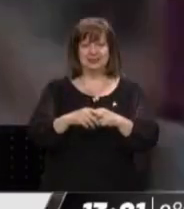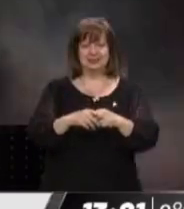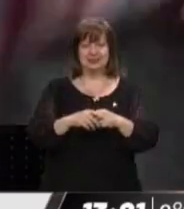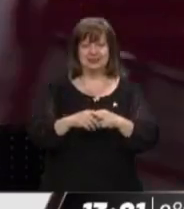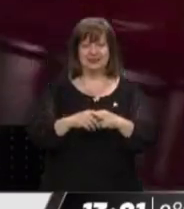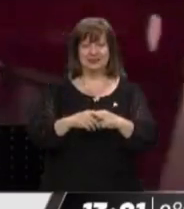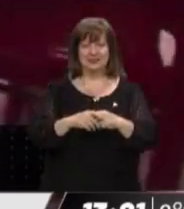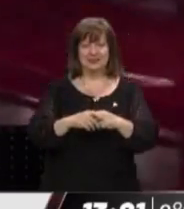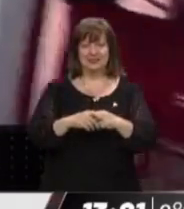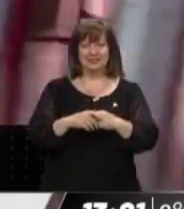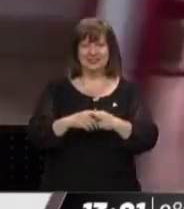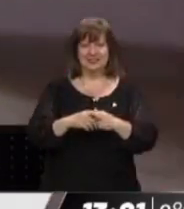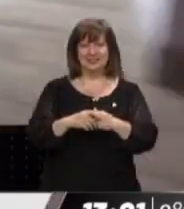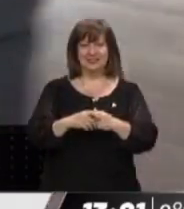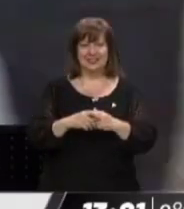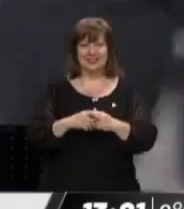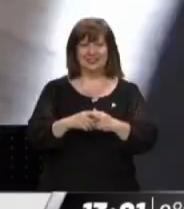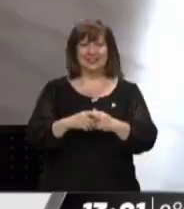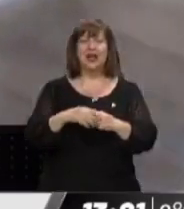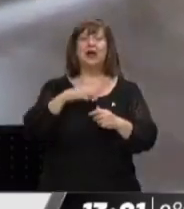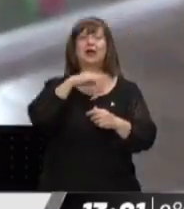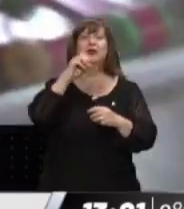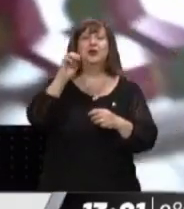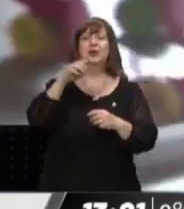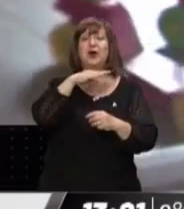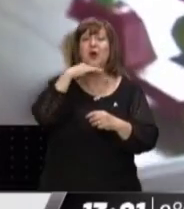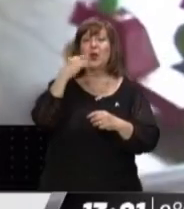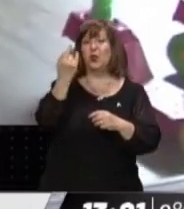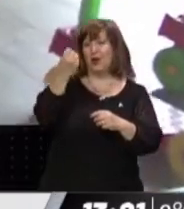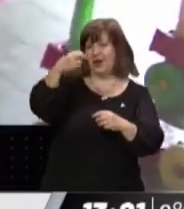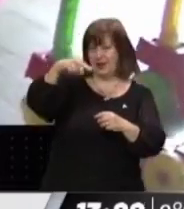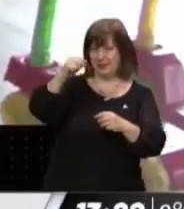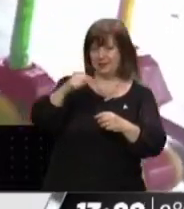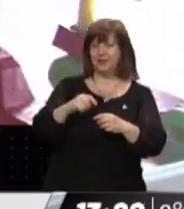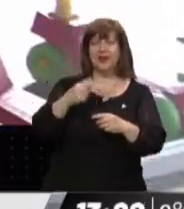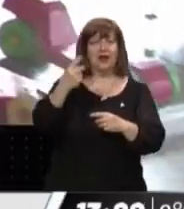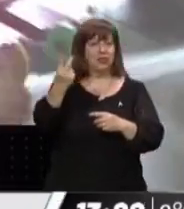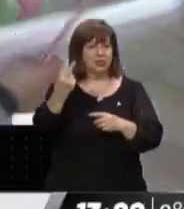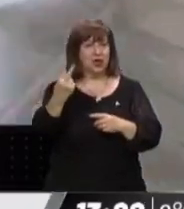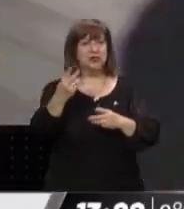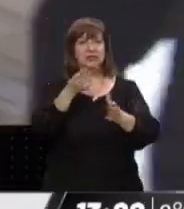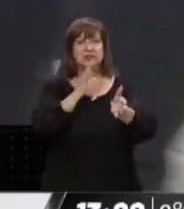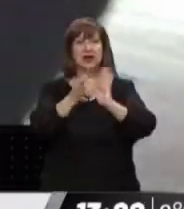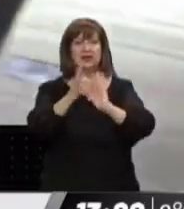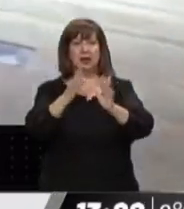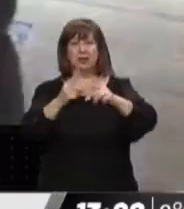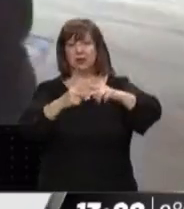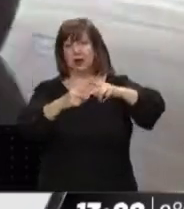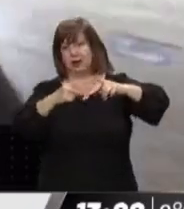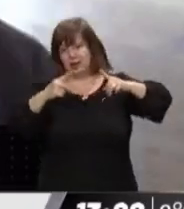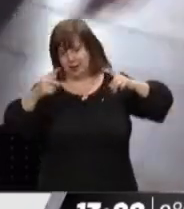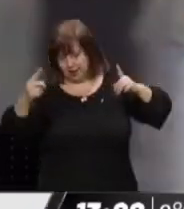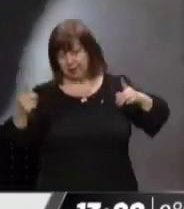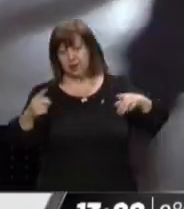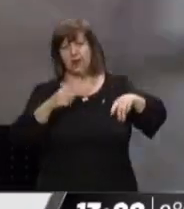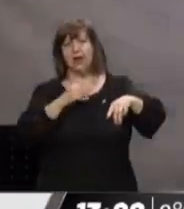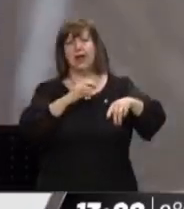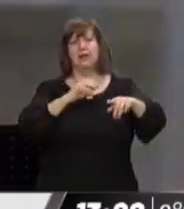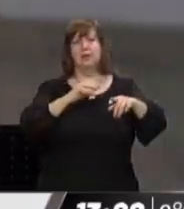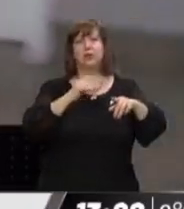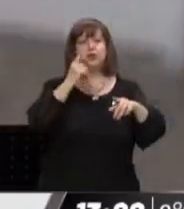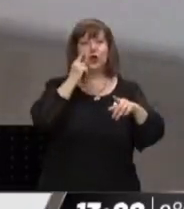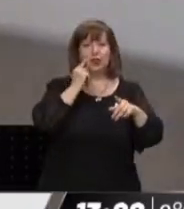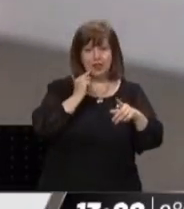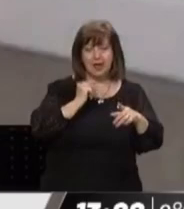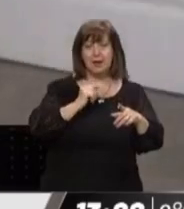agarrarme desarmado! ¡Hola, Juana! Ay, Bueno, dos chicos, dos tratamientos largos. Tiene varios amigos que están ¡Ah! dentro ¿Querés del agarrarme mismo grupo,